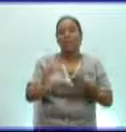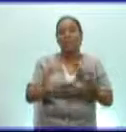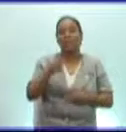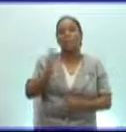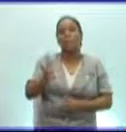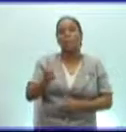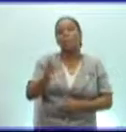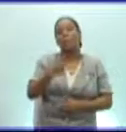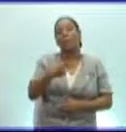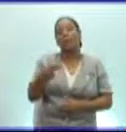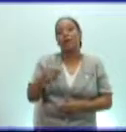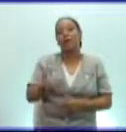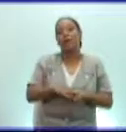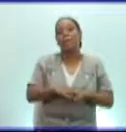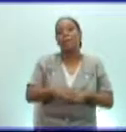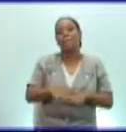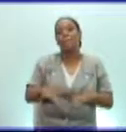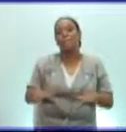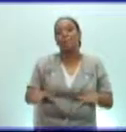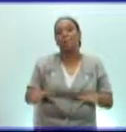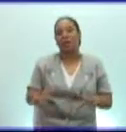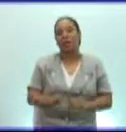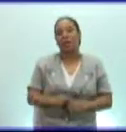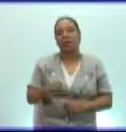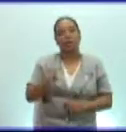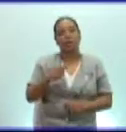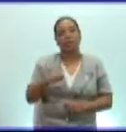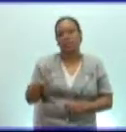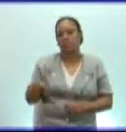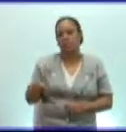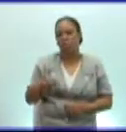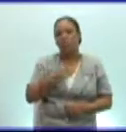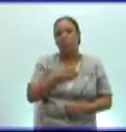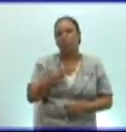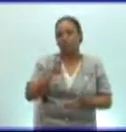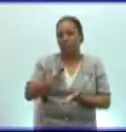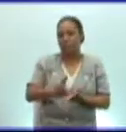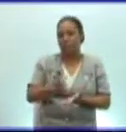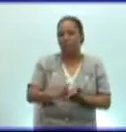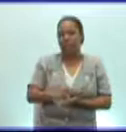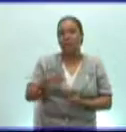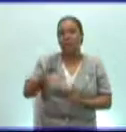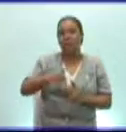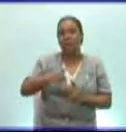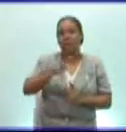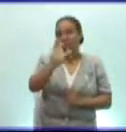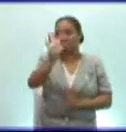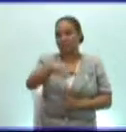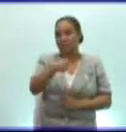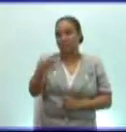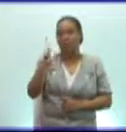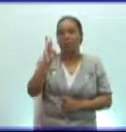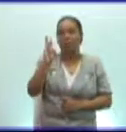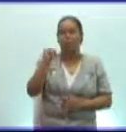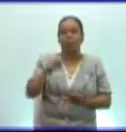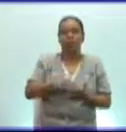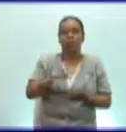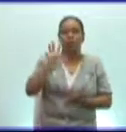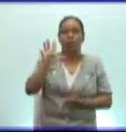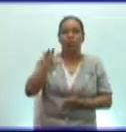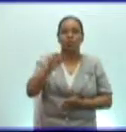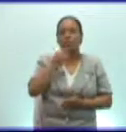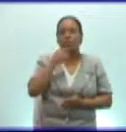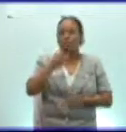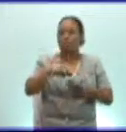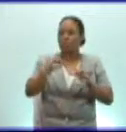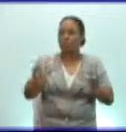básico. Bien, esto no tienen que anotarlo en el libro de texto, en la tabla 3.5 ustedes pueden observar un esquema muy